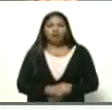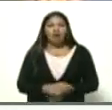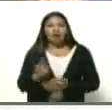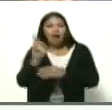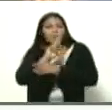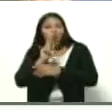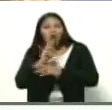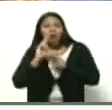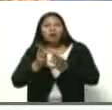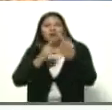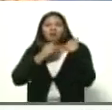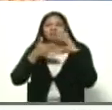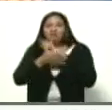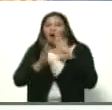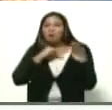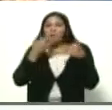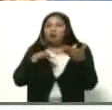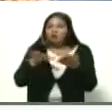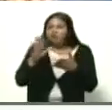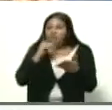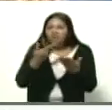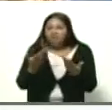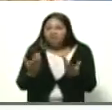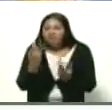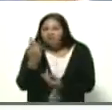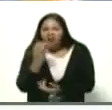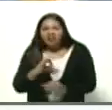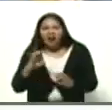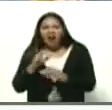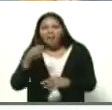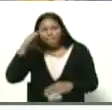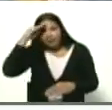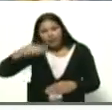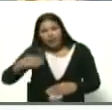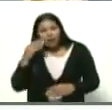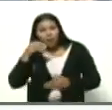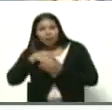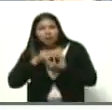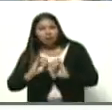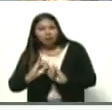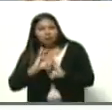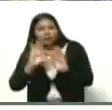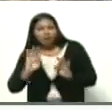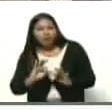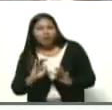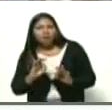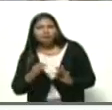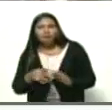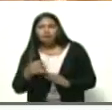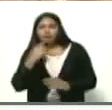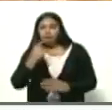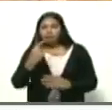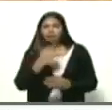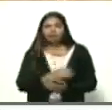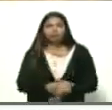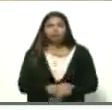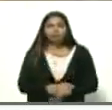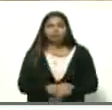Automáticamente se le responsabilizó de unos muertos que ni siquiera habían ocurrido todavía, cuando ya los militares que lo depusieron estaban pronunciándose.